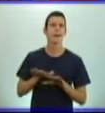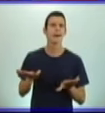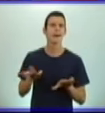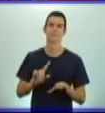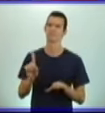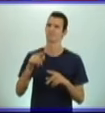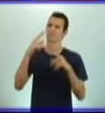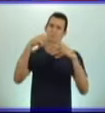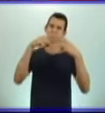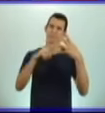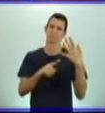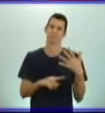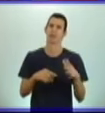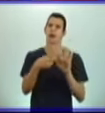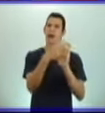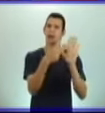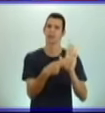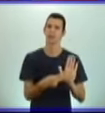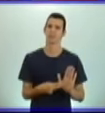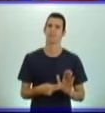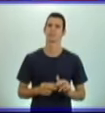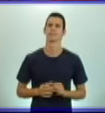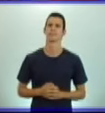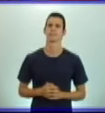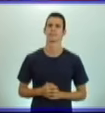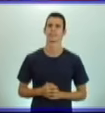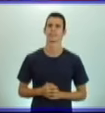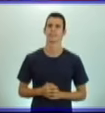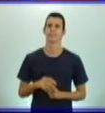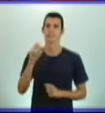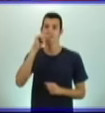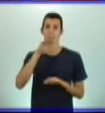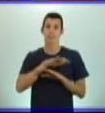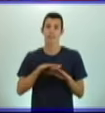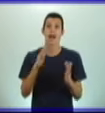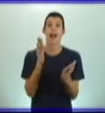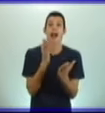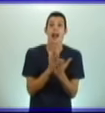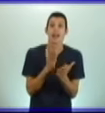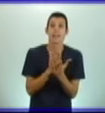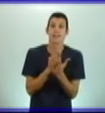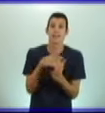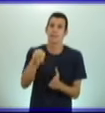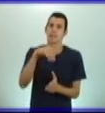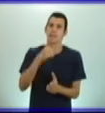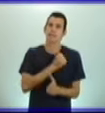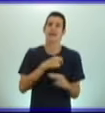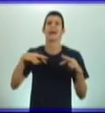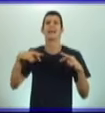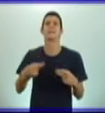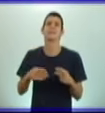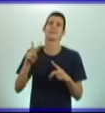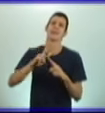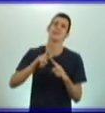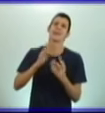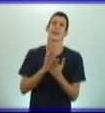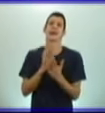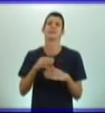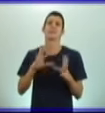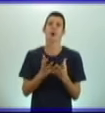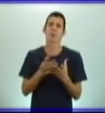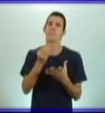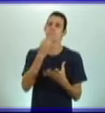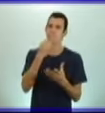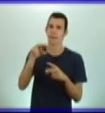una vez pasada o sea transmitida esta orientación. Y además